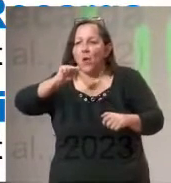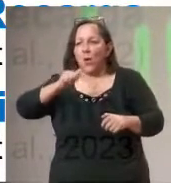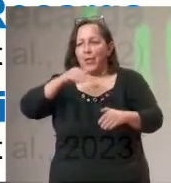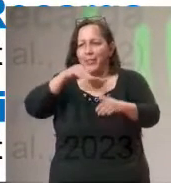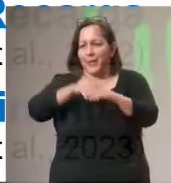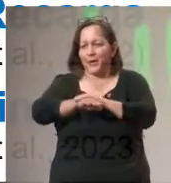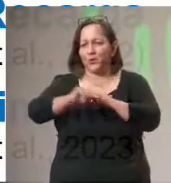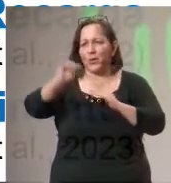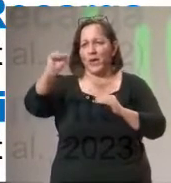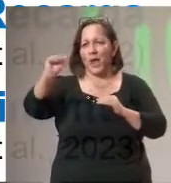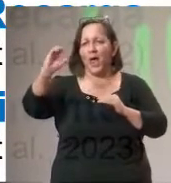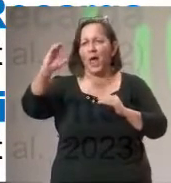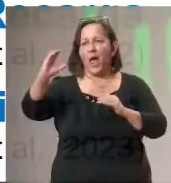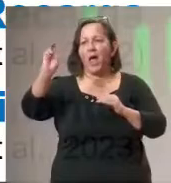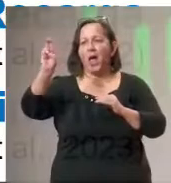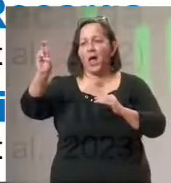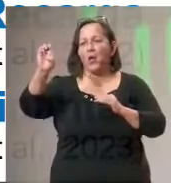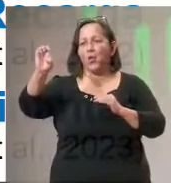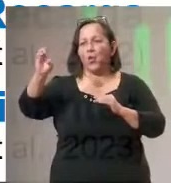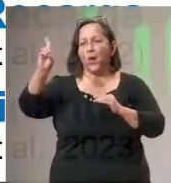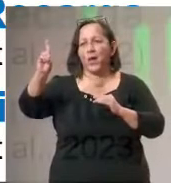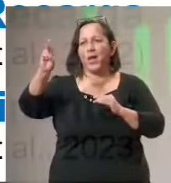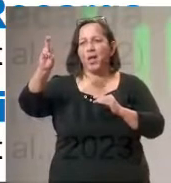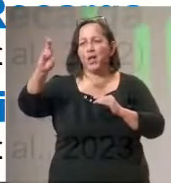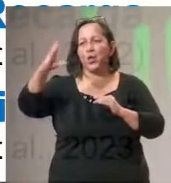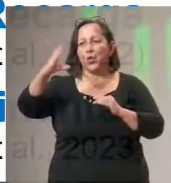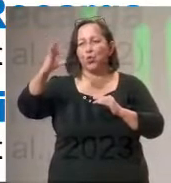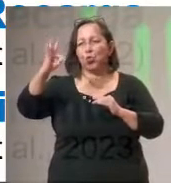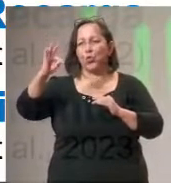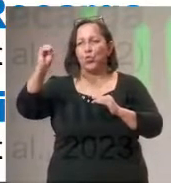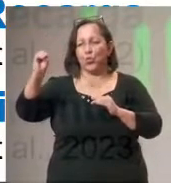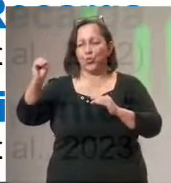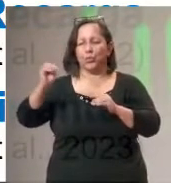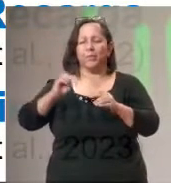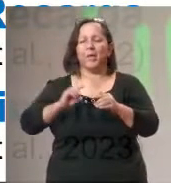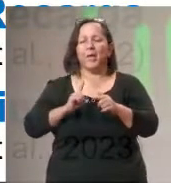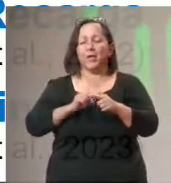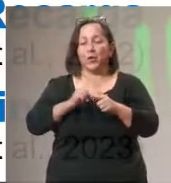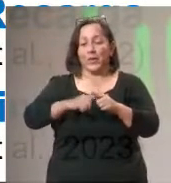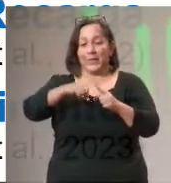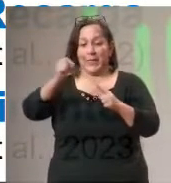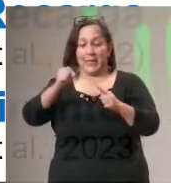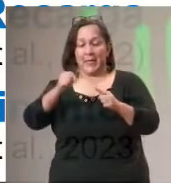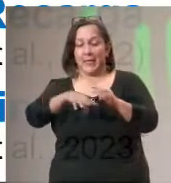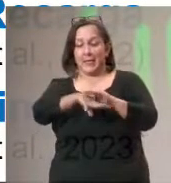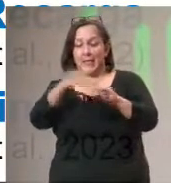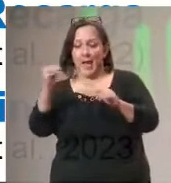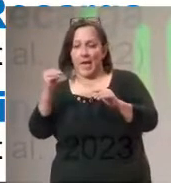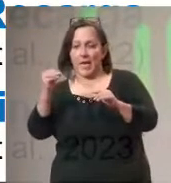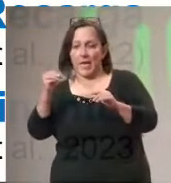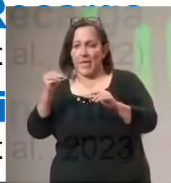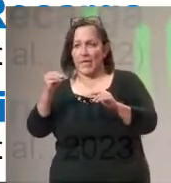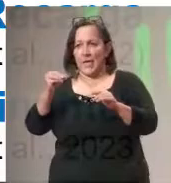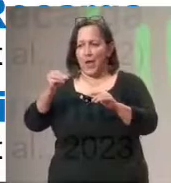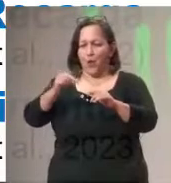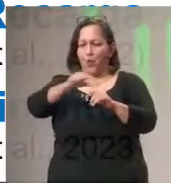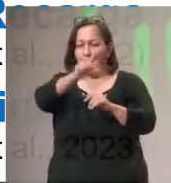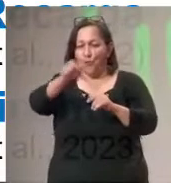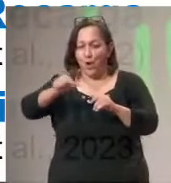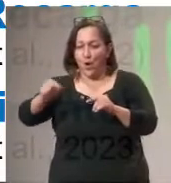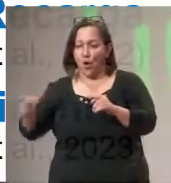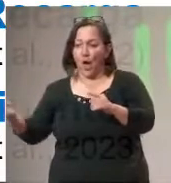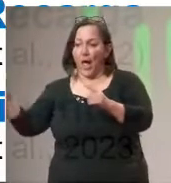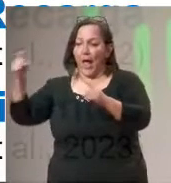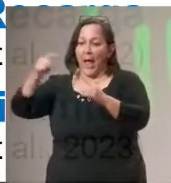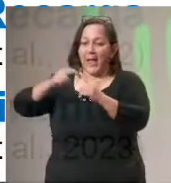Hemos sido capaces de poder darle seguimiento al agua desde que sale de la tubería de una naciente hasta que llega a su casa. Y hay